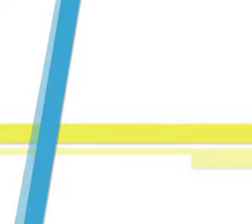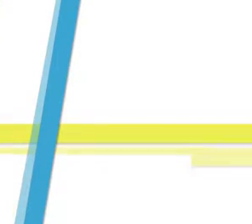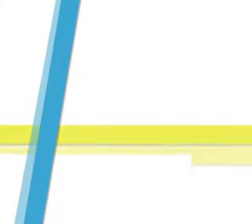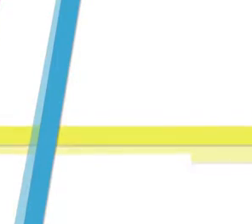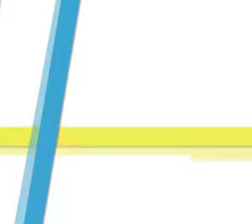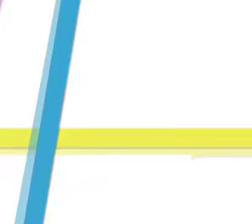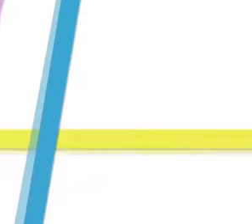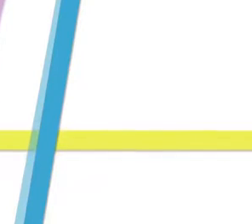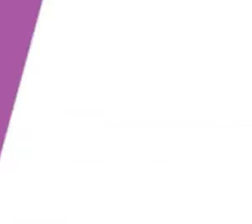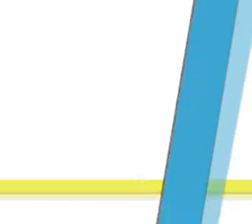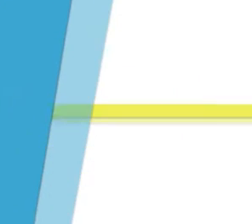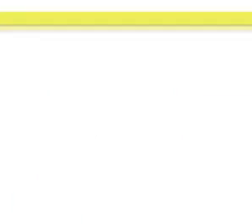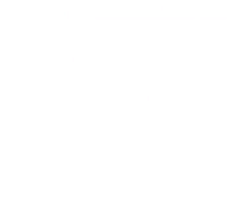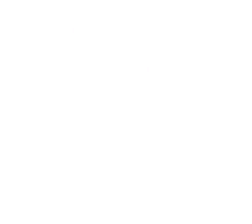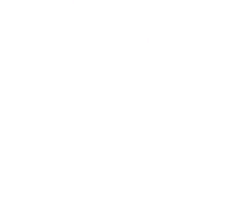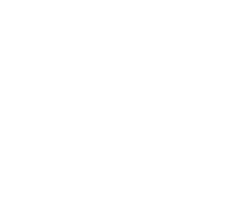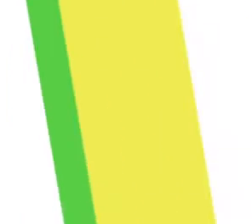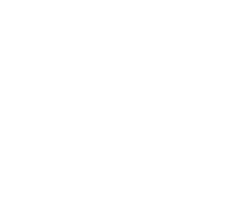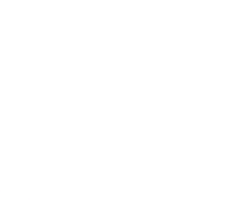2